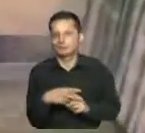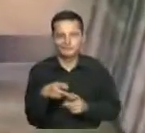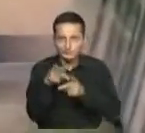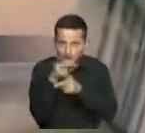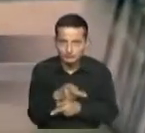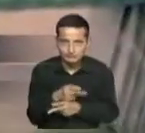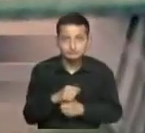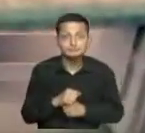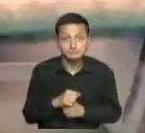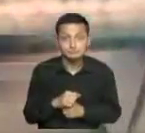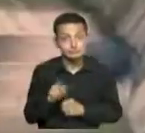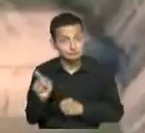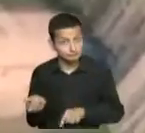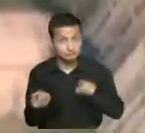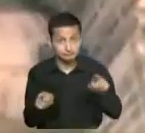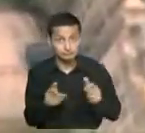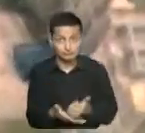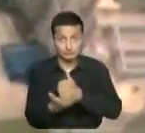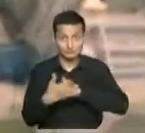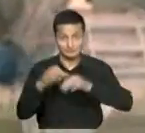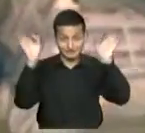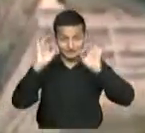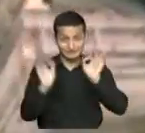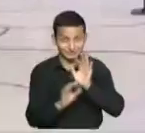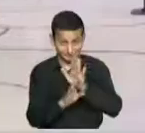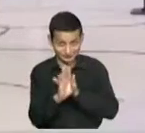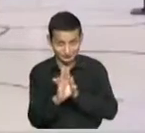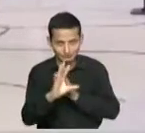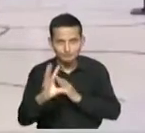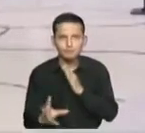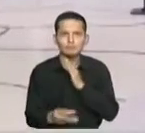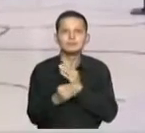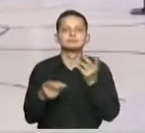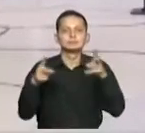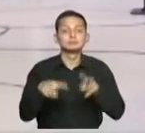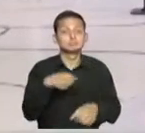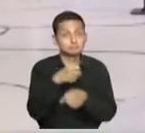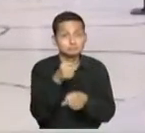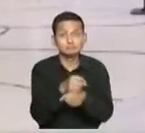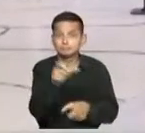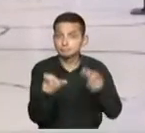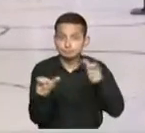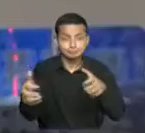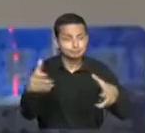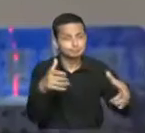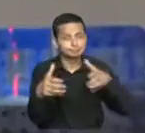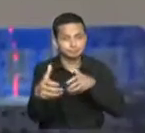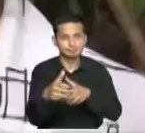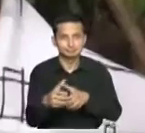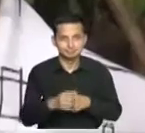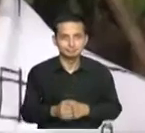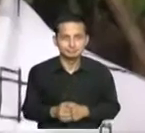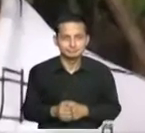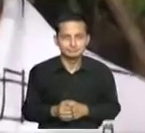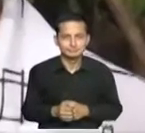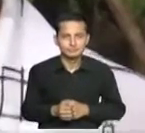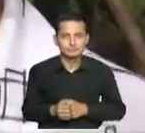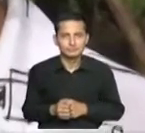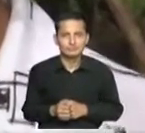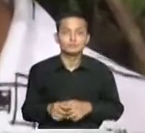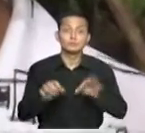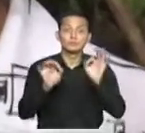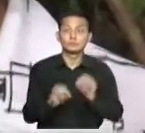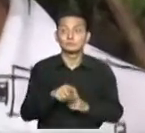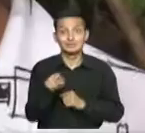de contribuir al desarrollo energético, aportan en la generación de empleo en las zonas de influencia. A raíz de lo que yo